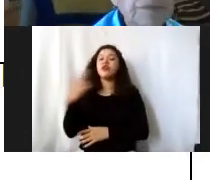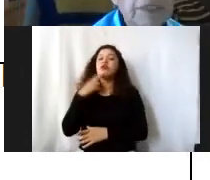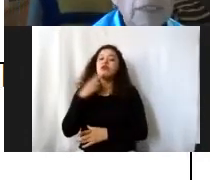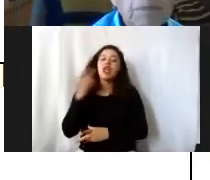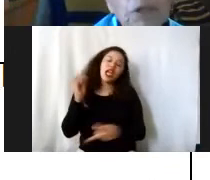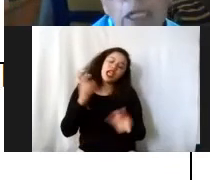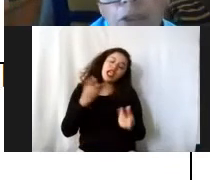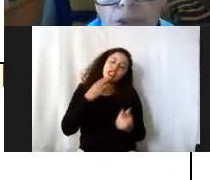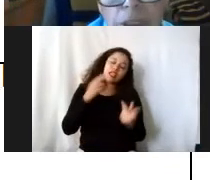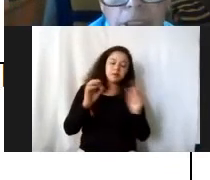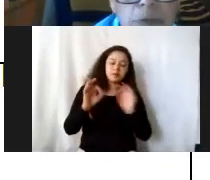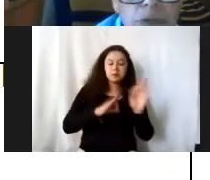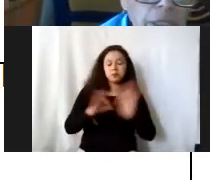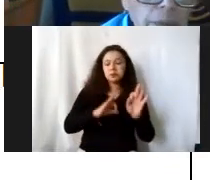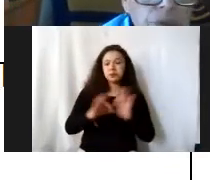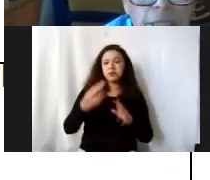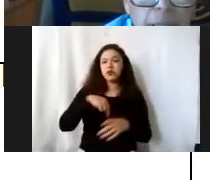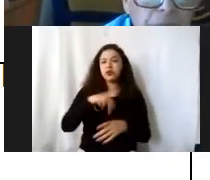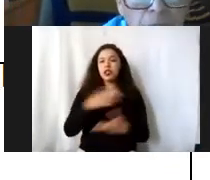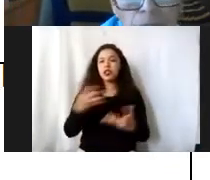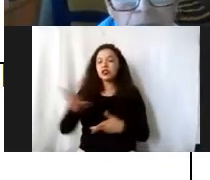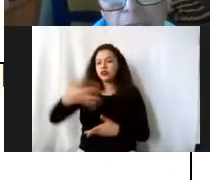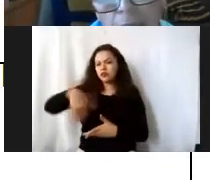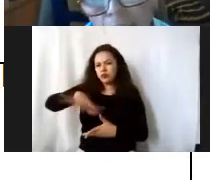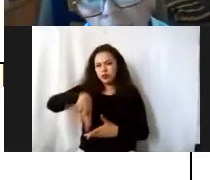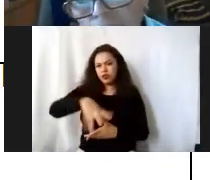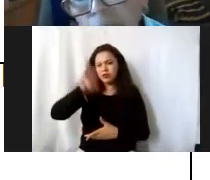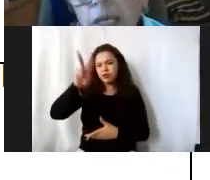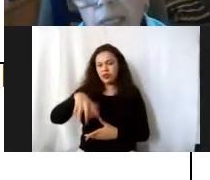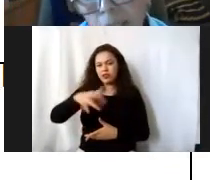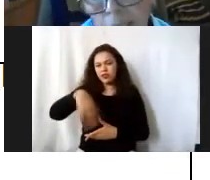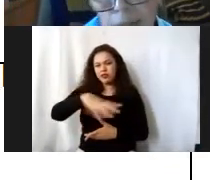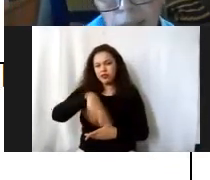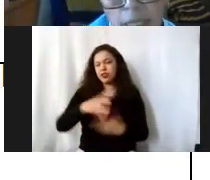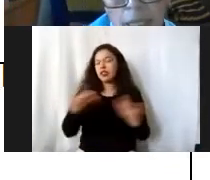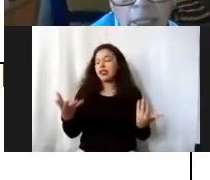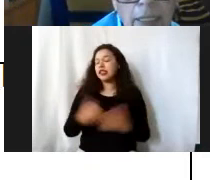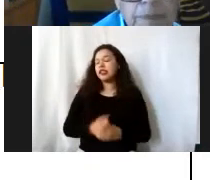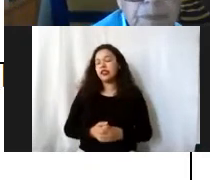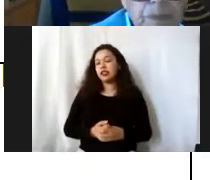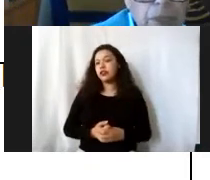trabajando, porque nosotros hicimos una búsqueda, pero la búsqueda fue así